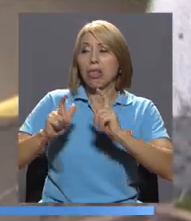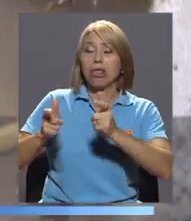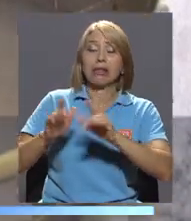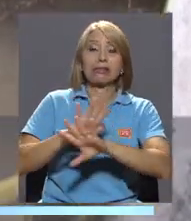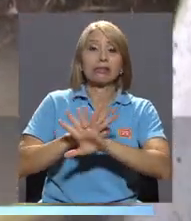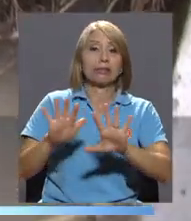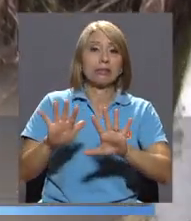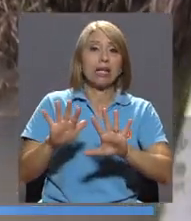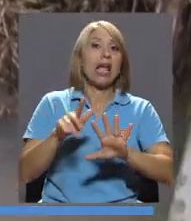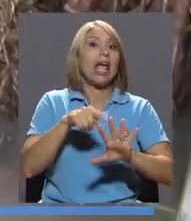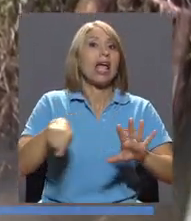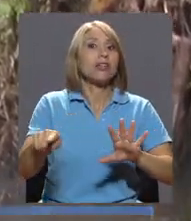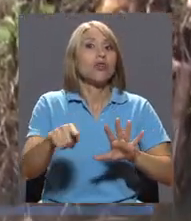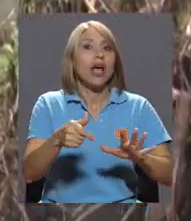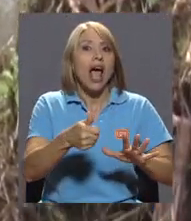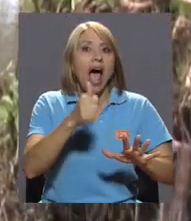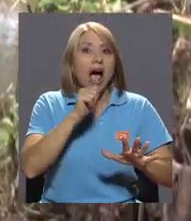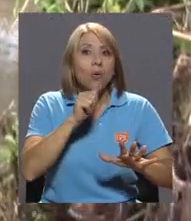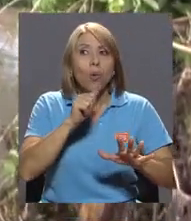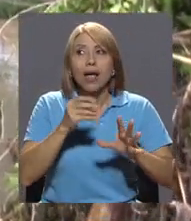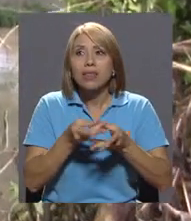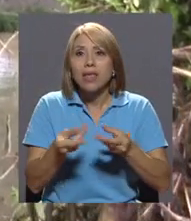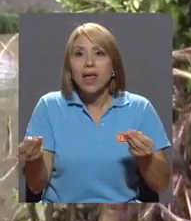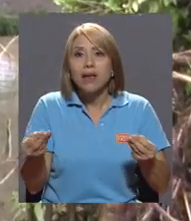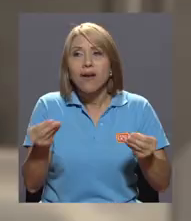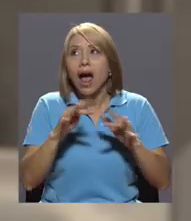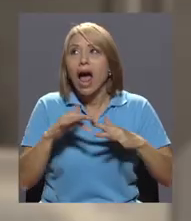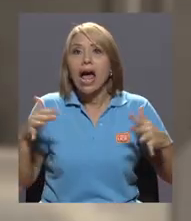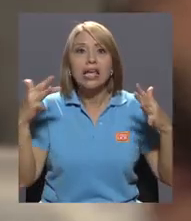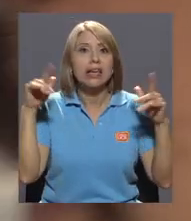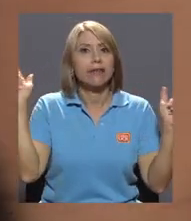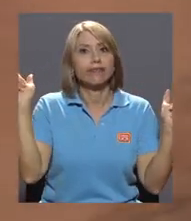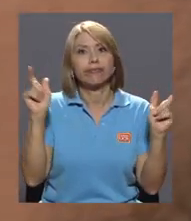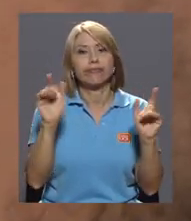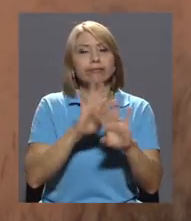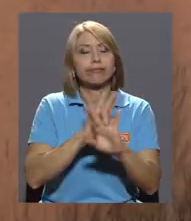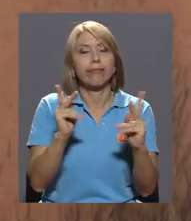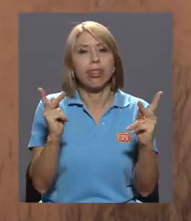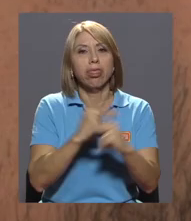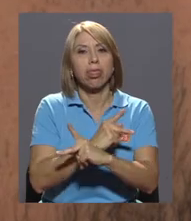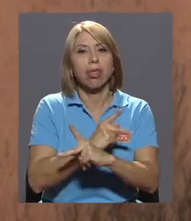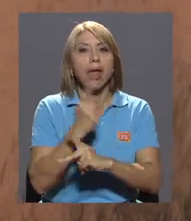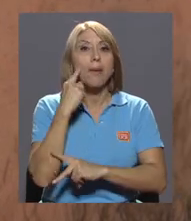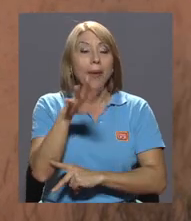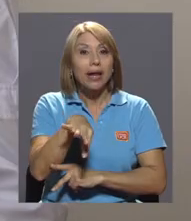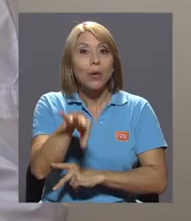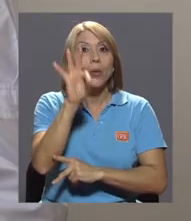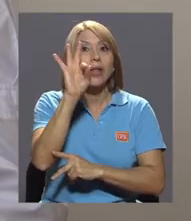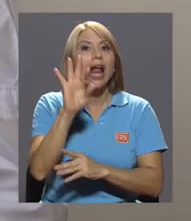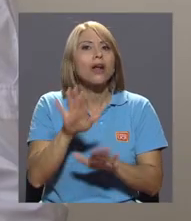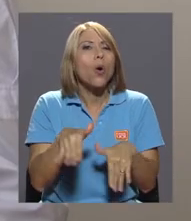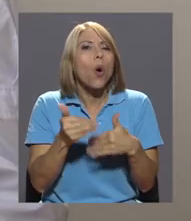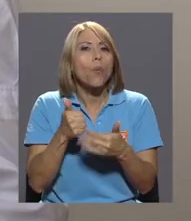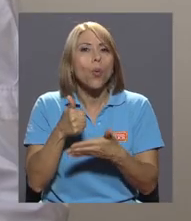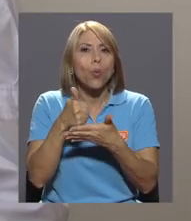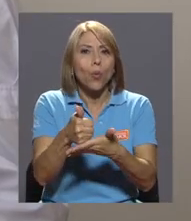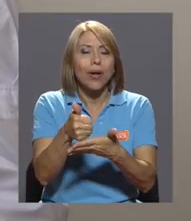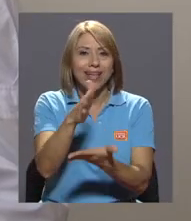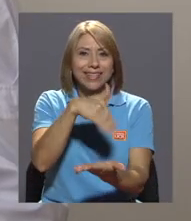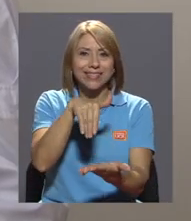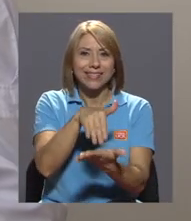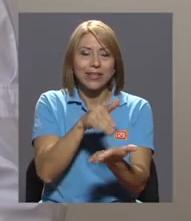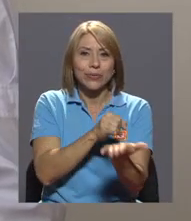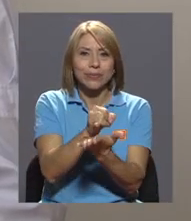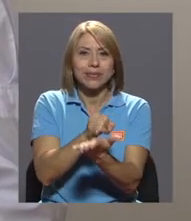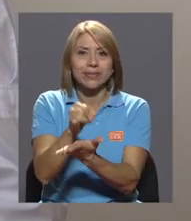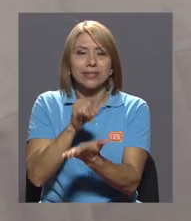han restado vida al agua, a la tierra y al aire. Precisamente, para hallar la manera de contribuir con el planeta, el Centro de Investigación